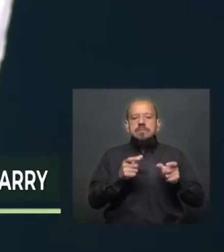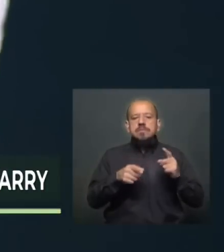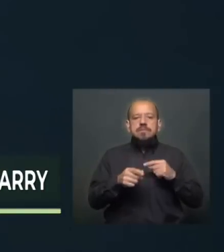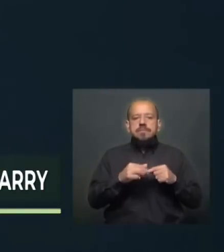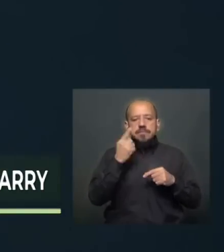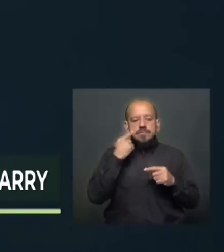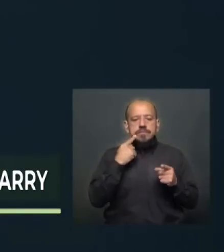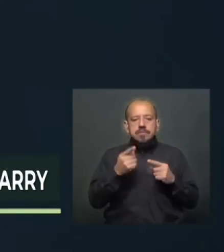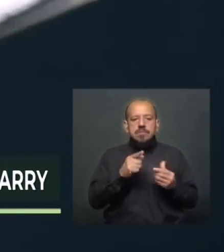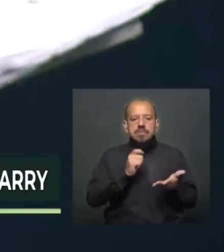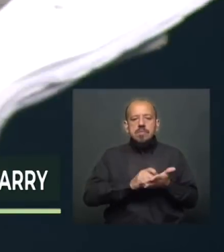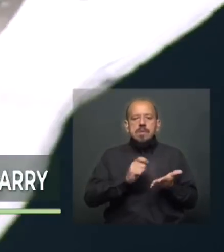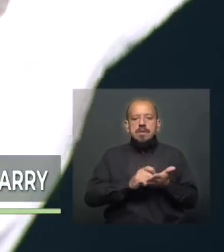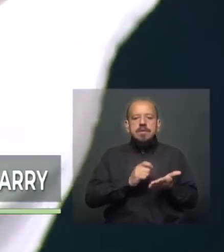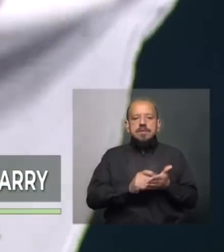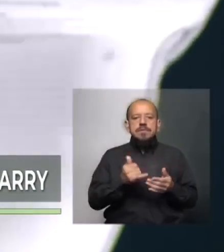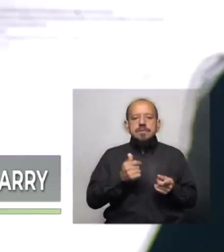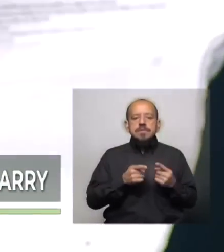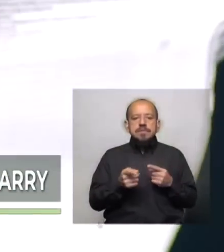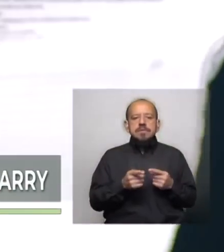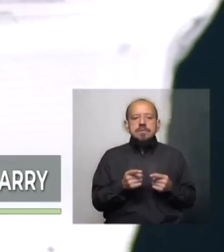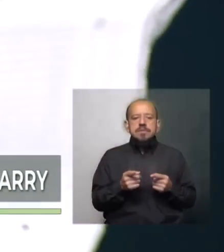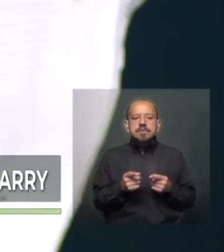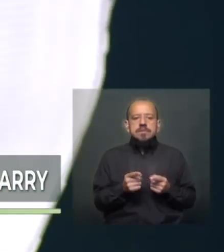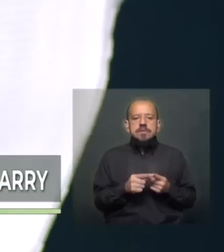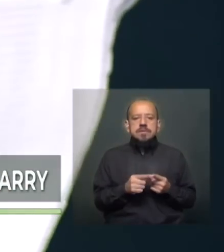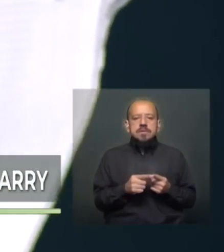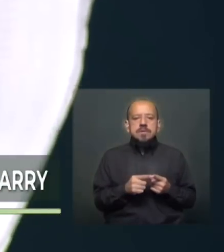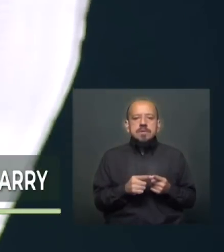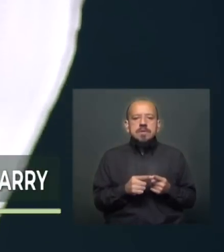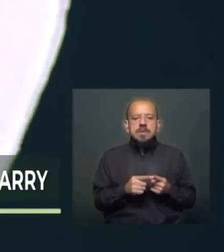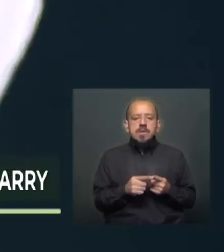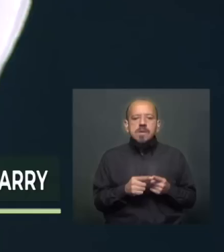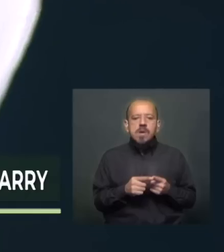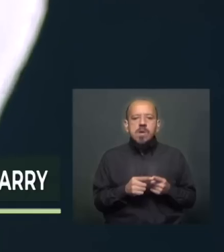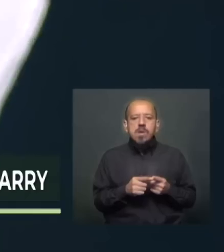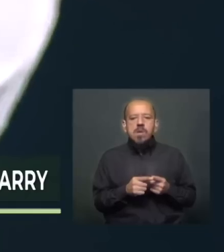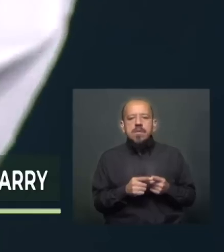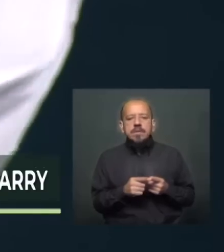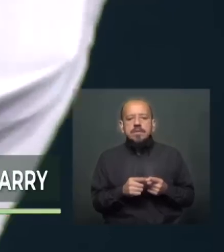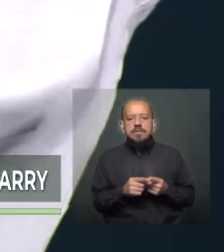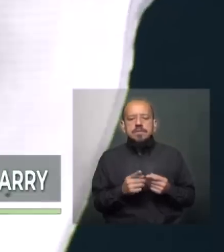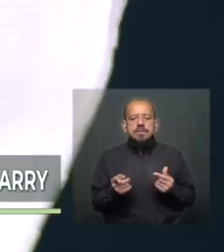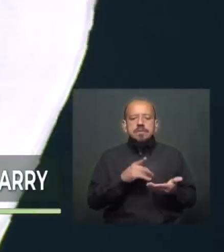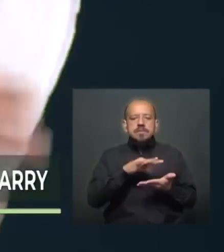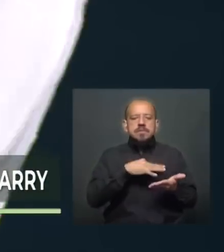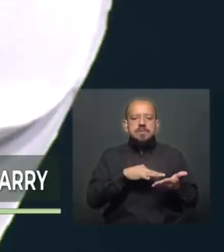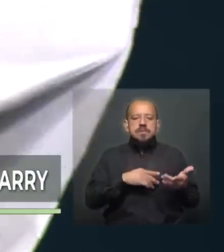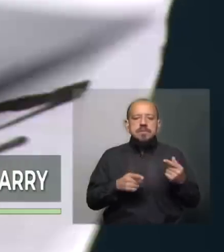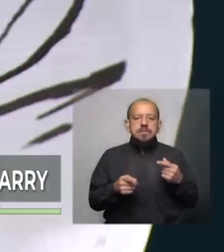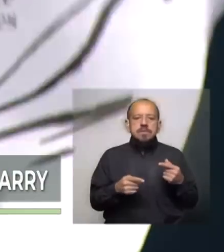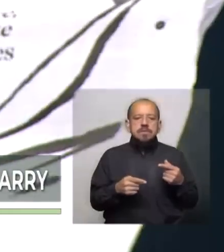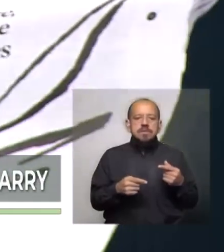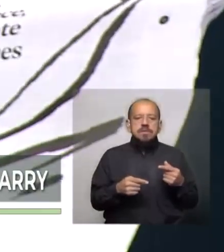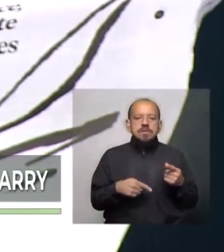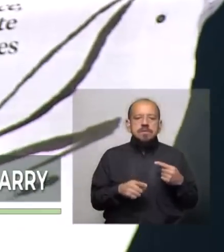este número y tiene también este diseño no este diseño tan tan amigo de leer yo ya la tengo como ven